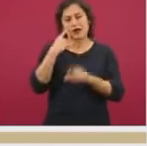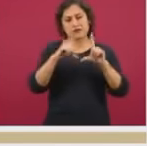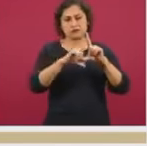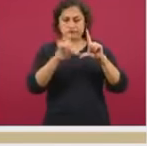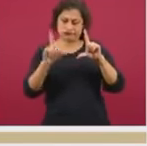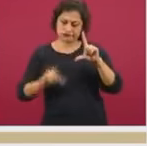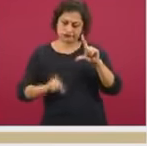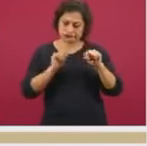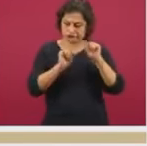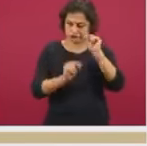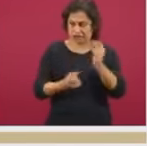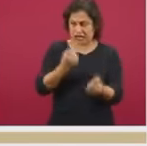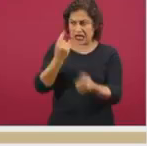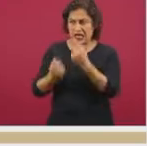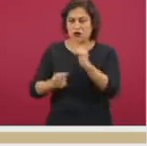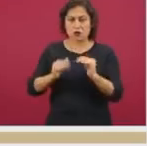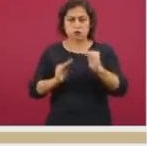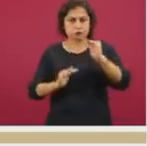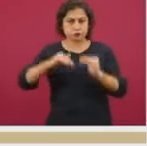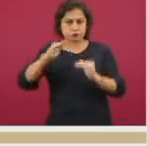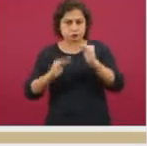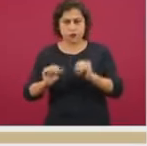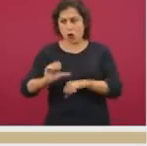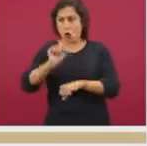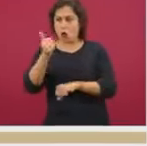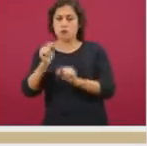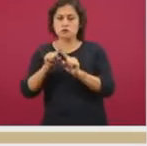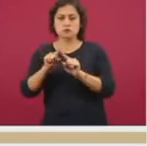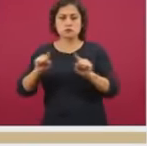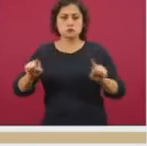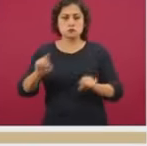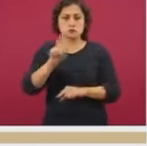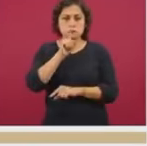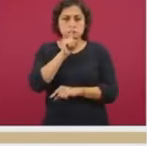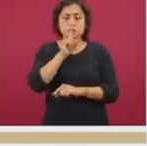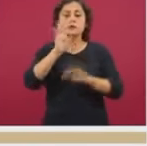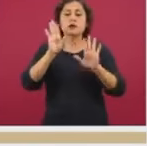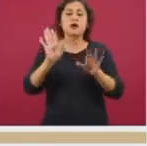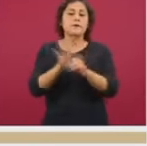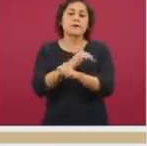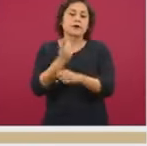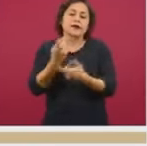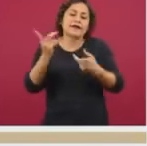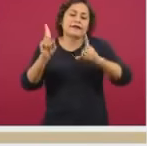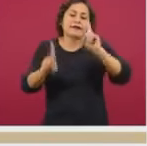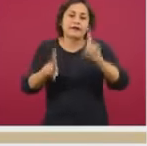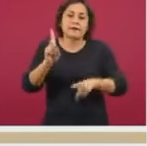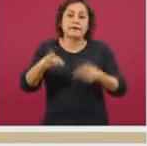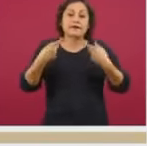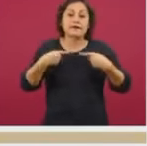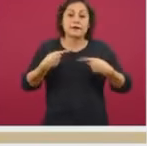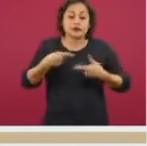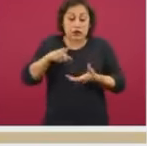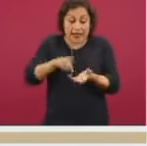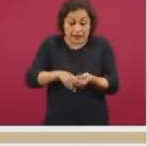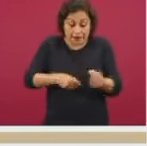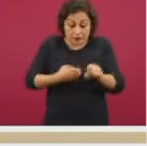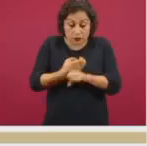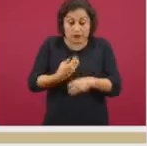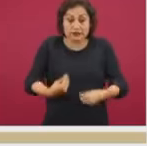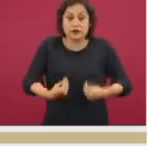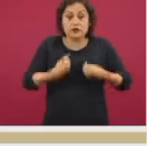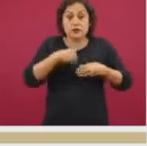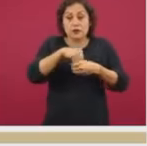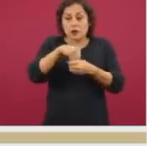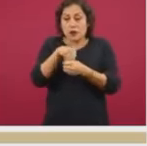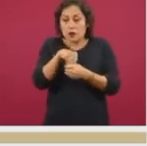esta tal vez más variabilidad que otros? Y esto es principalmente por la población del estado. Conforme más datos tienes, esta variabilidad